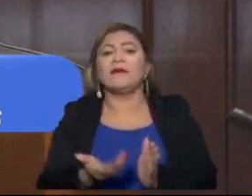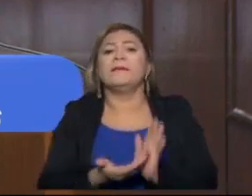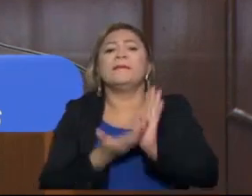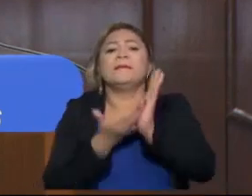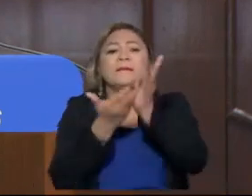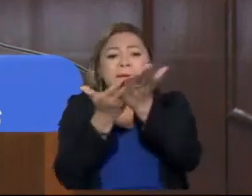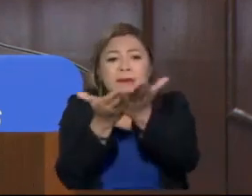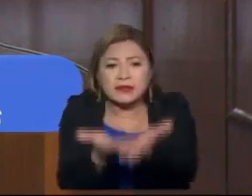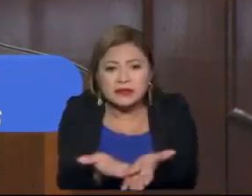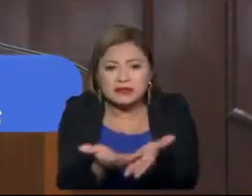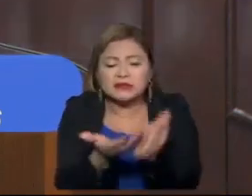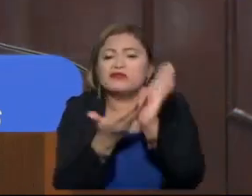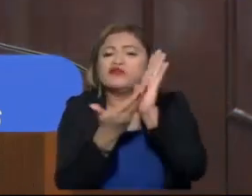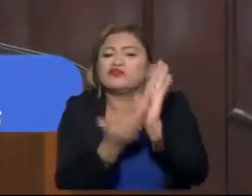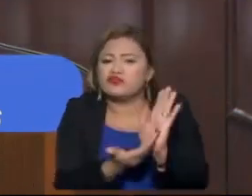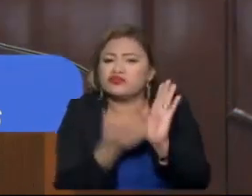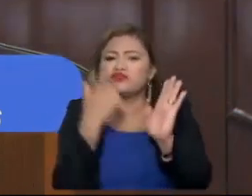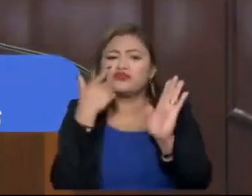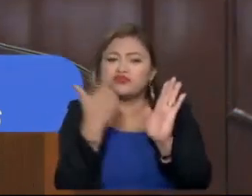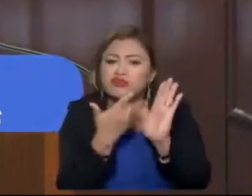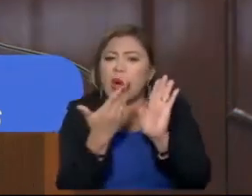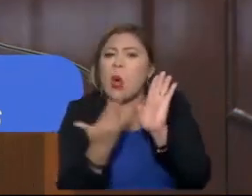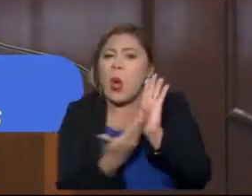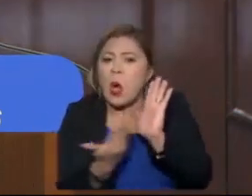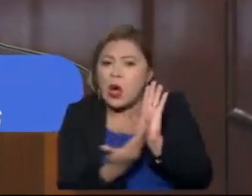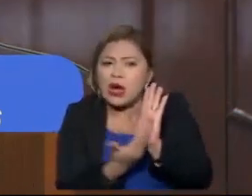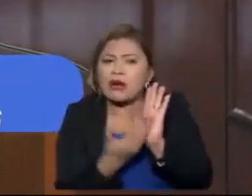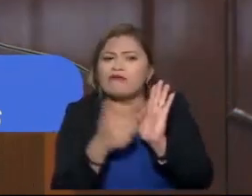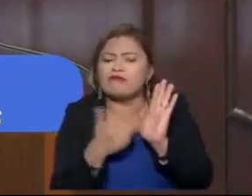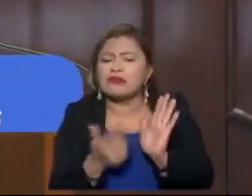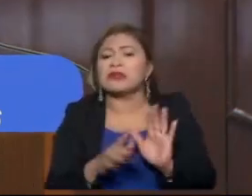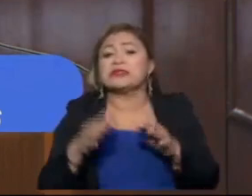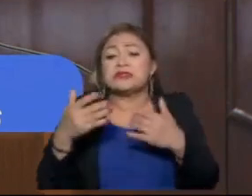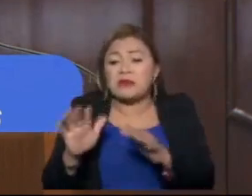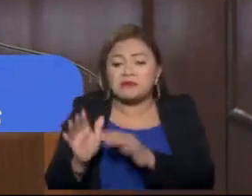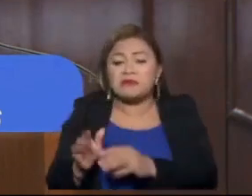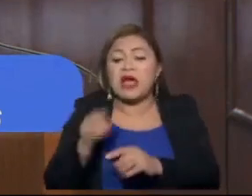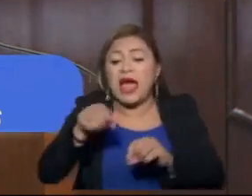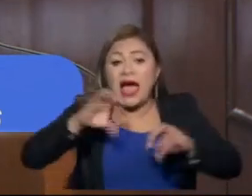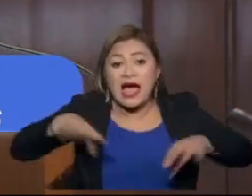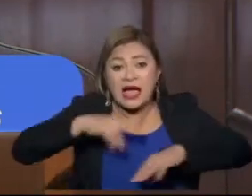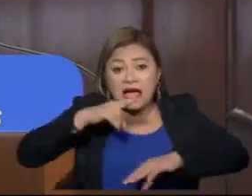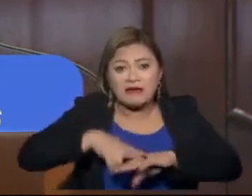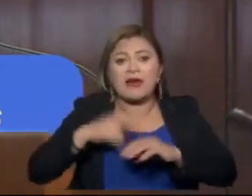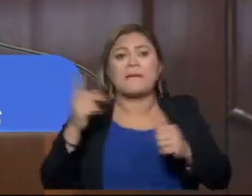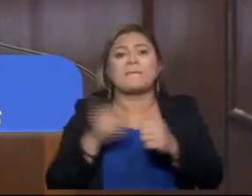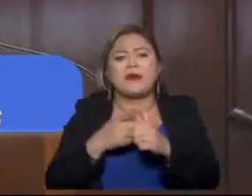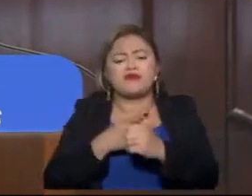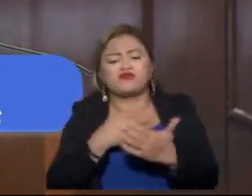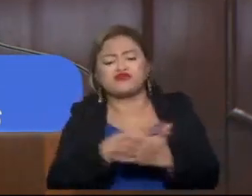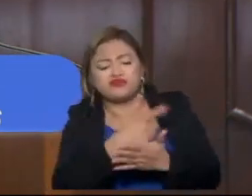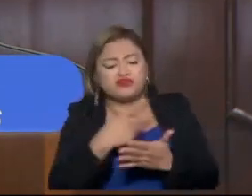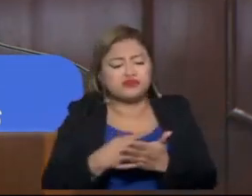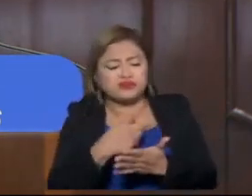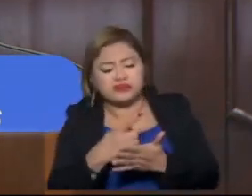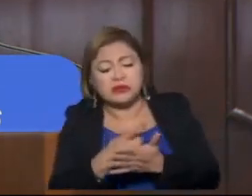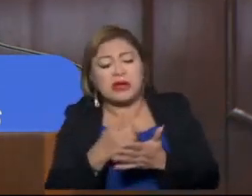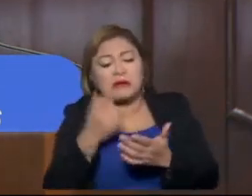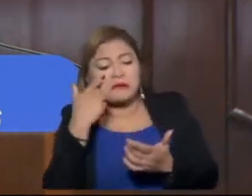Asamblea Nacional y se da el inicio al primer debate y a la segunda consulta